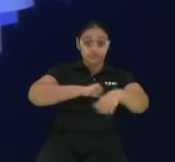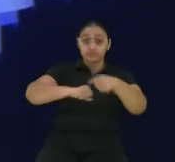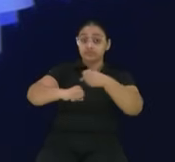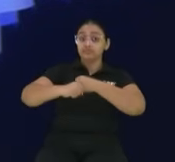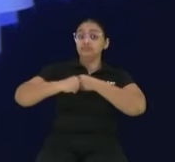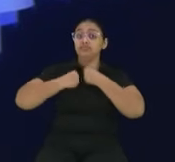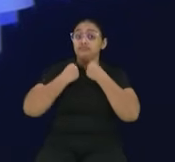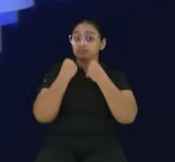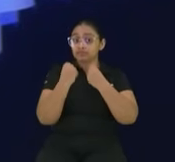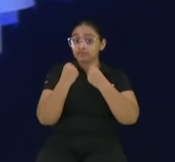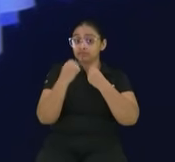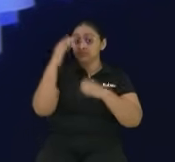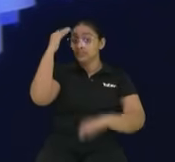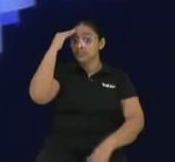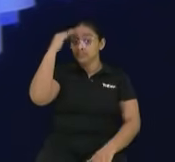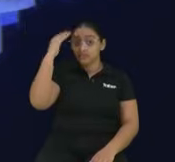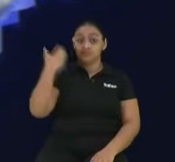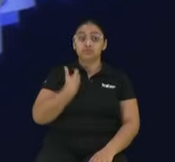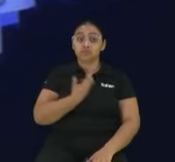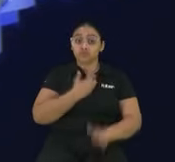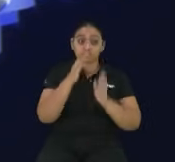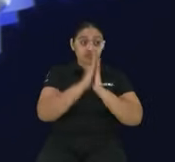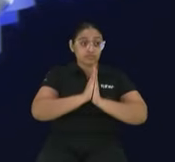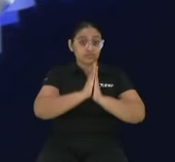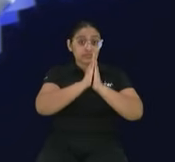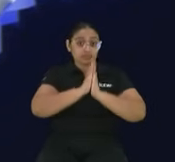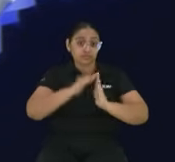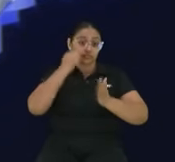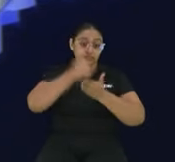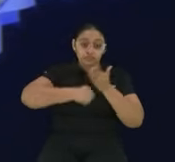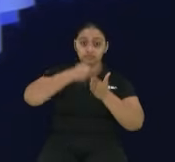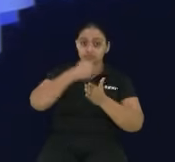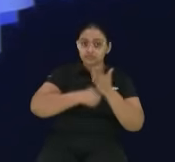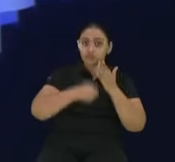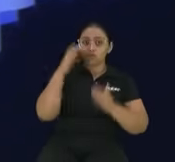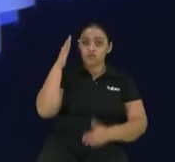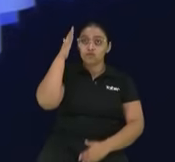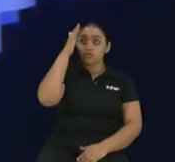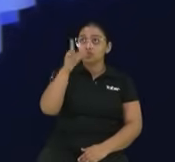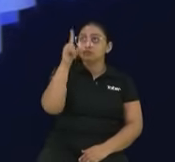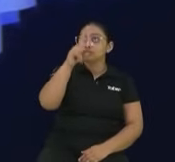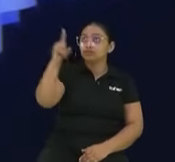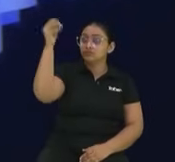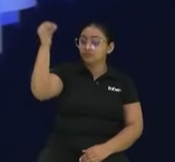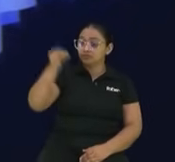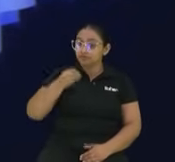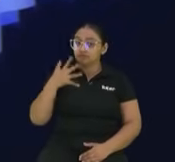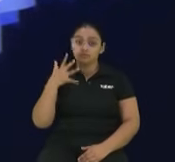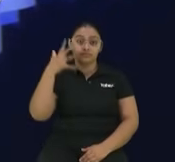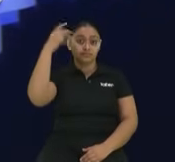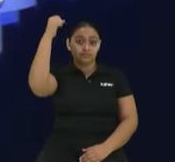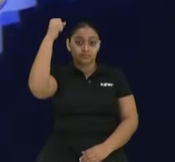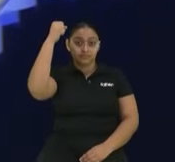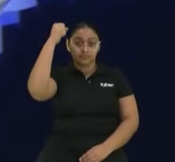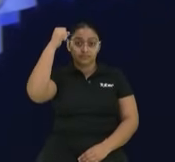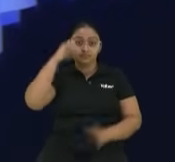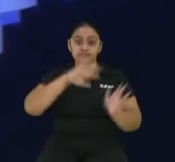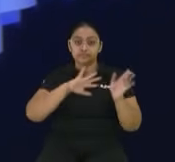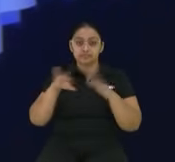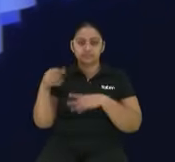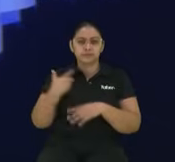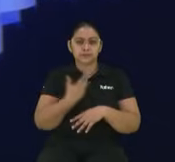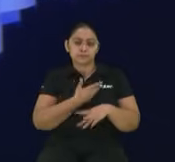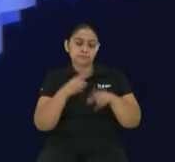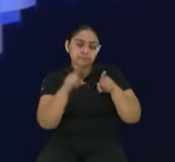en saber que si persevera Dios le dará la victoria el día de hoy todo lo que hemos querido hacer amigos y hermanos es